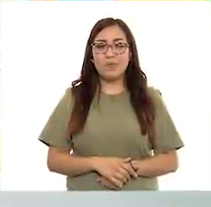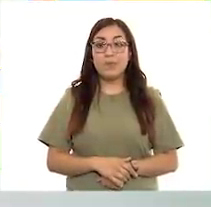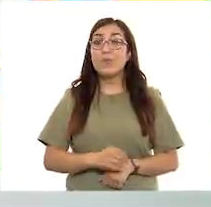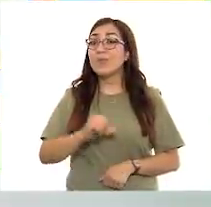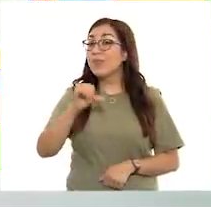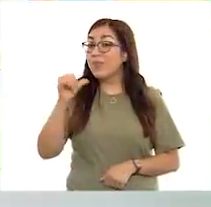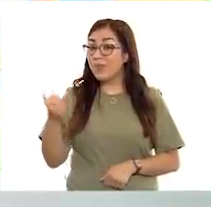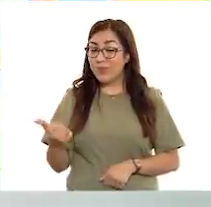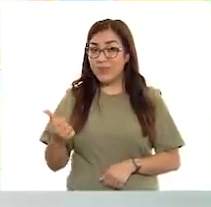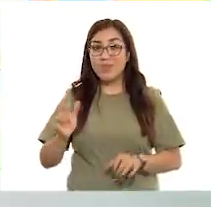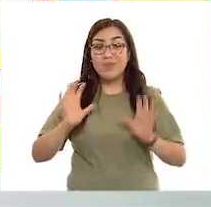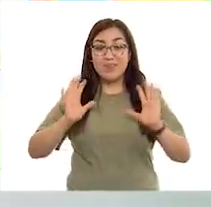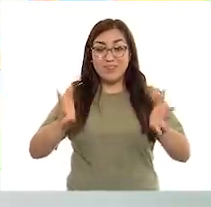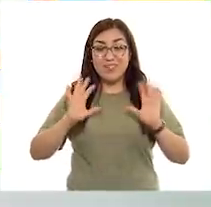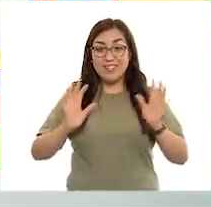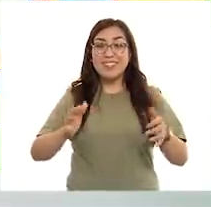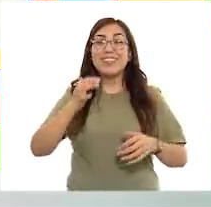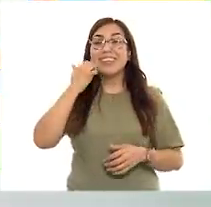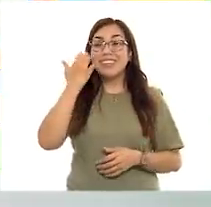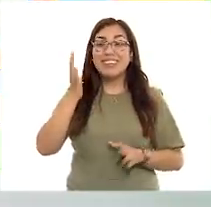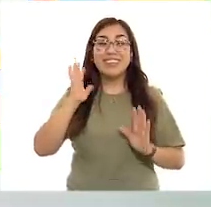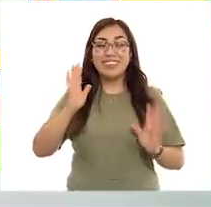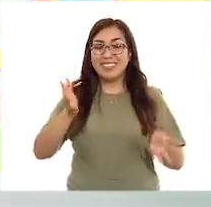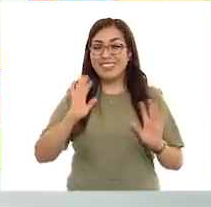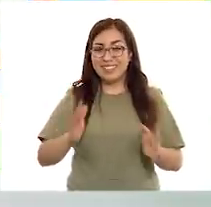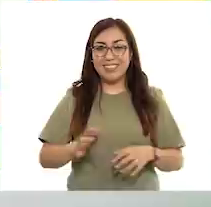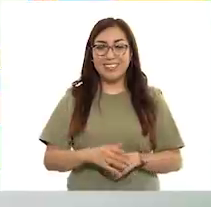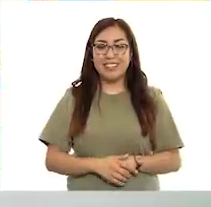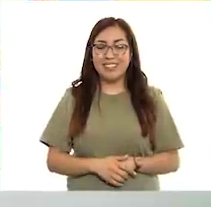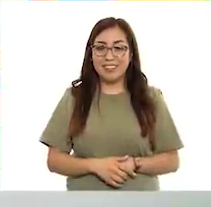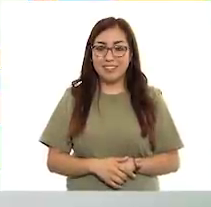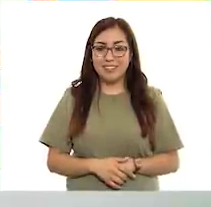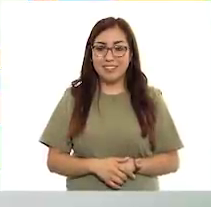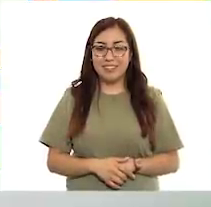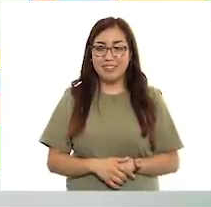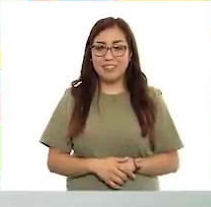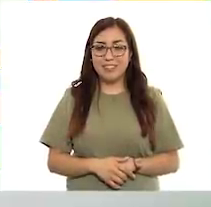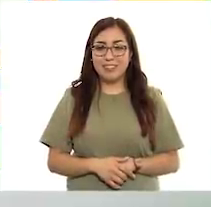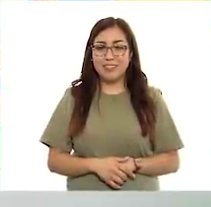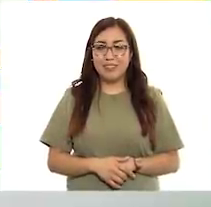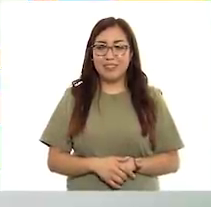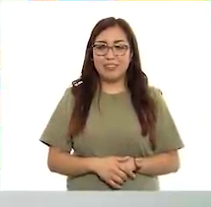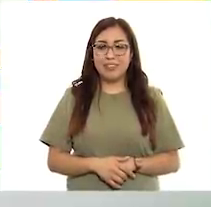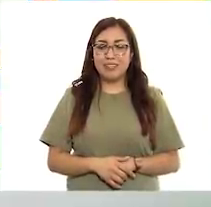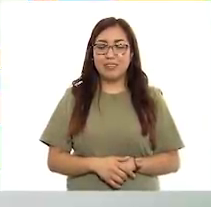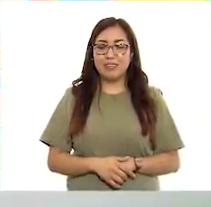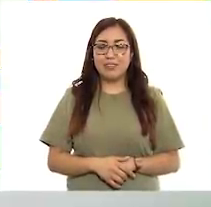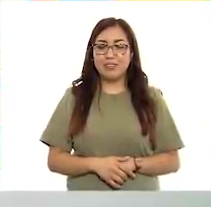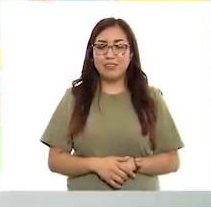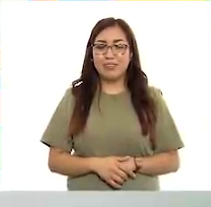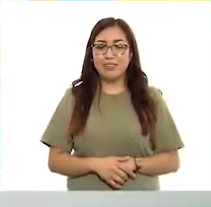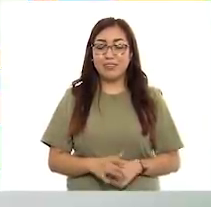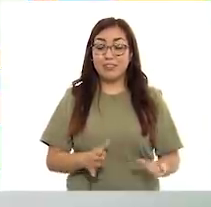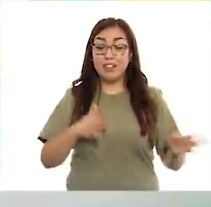¡Siguiente! ¡Ya quiero saber! Vamos a seguir jugando. Siguiente caja.